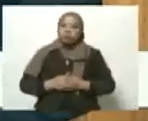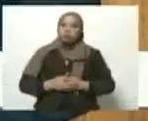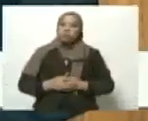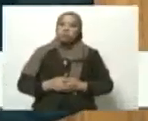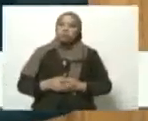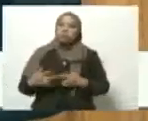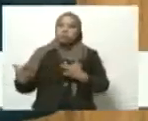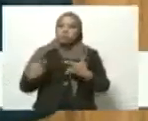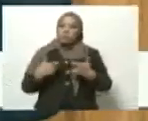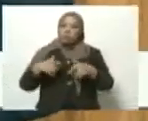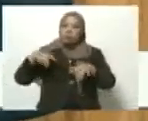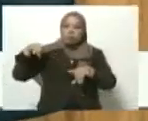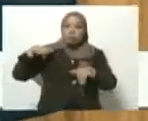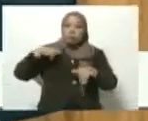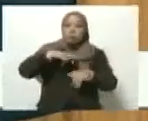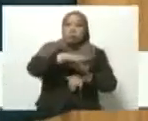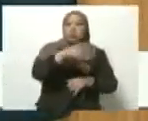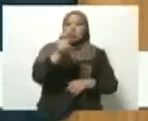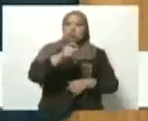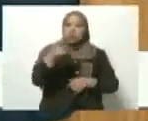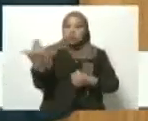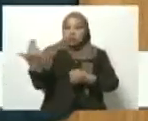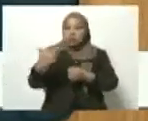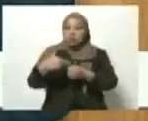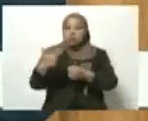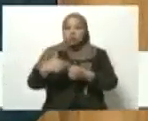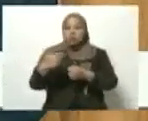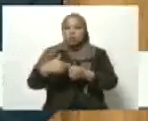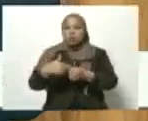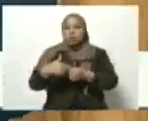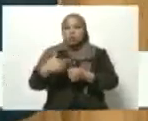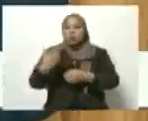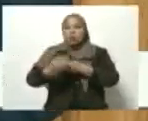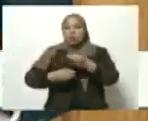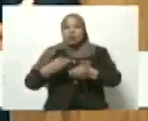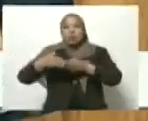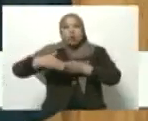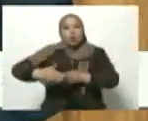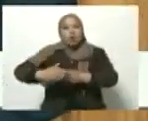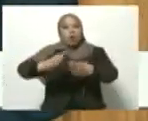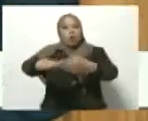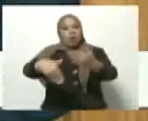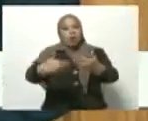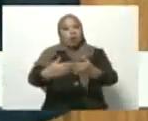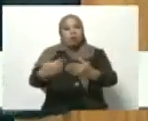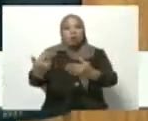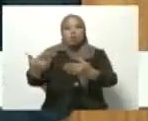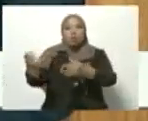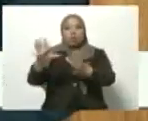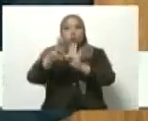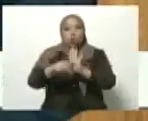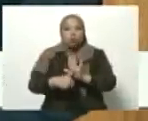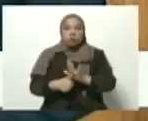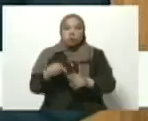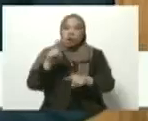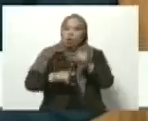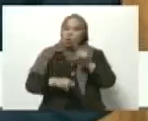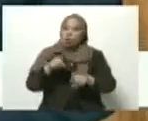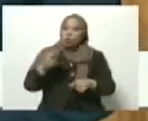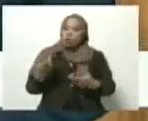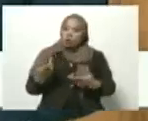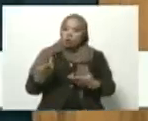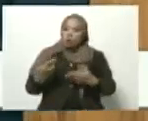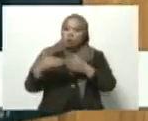el avión cuando cae en el aeropuerto, que me le sirvan gasolina al avión cuando se para en el aeropuerto, que el barco puede llegar ahí y no me lo embarguen, no me le quiten